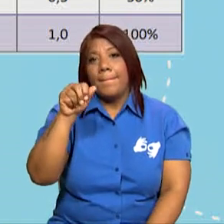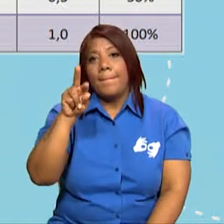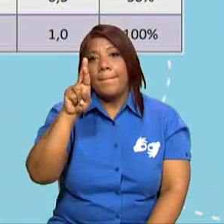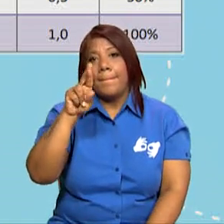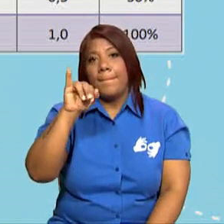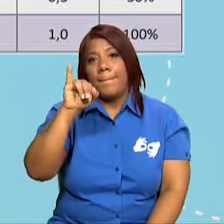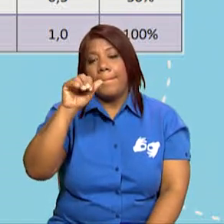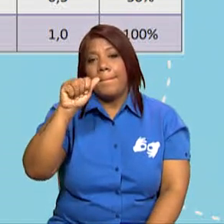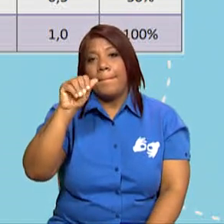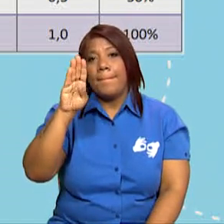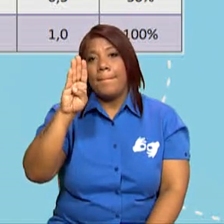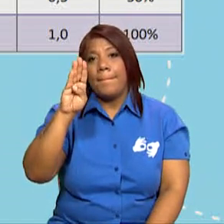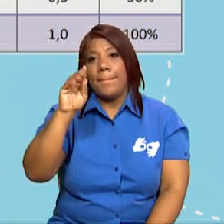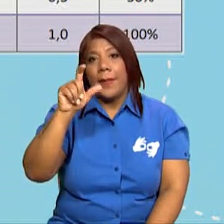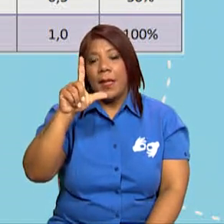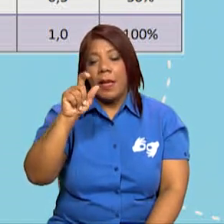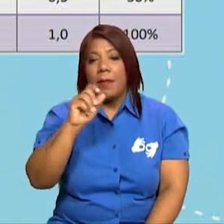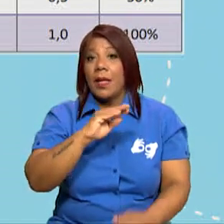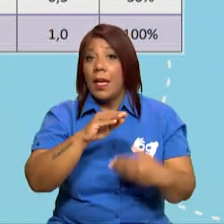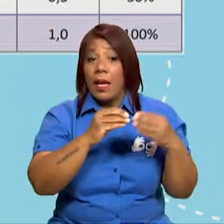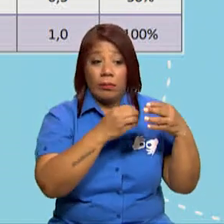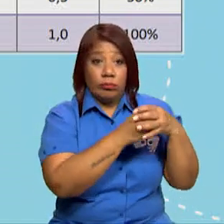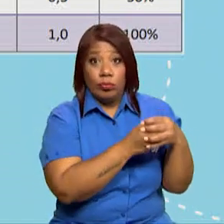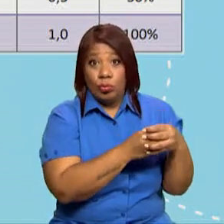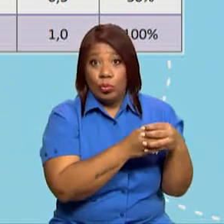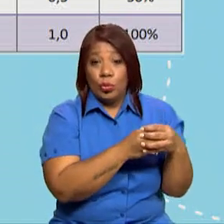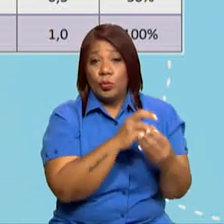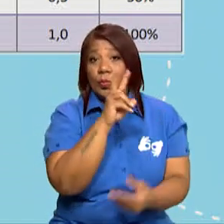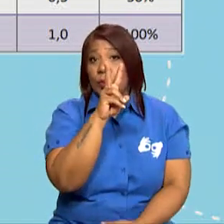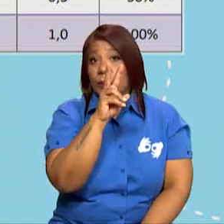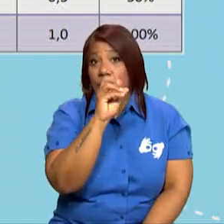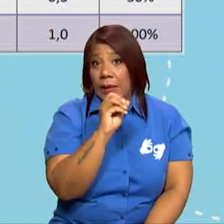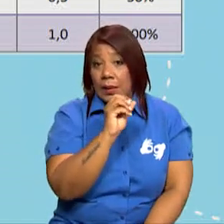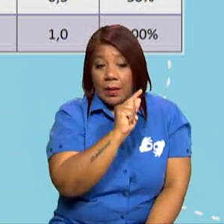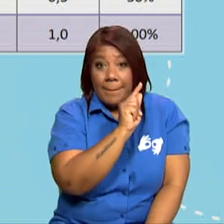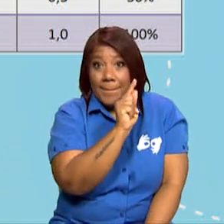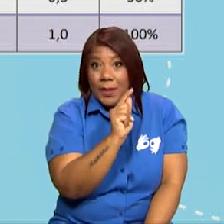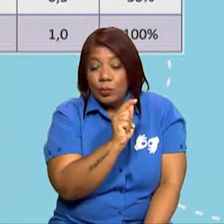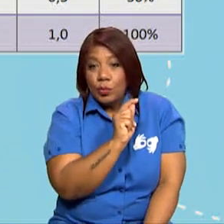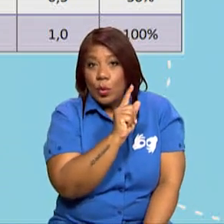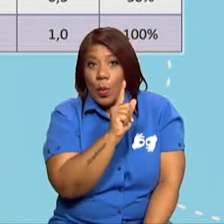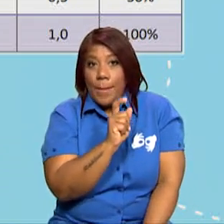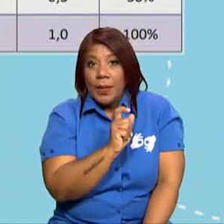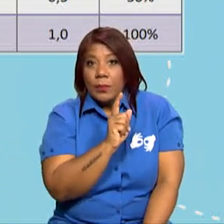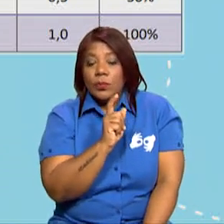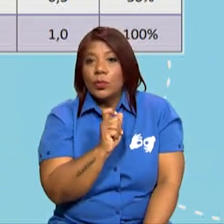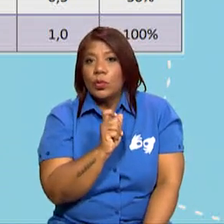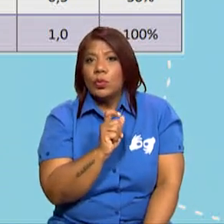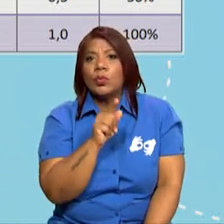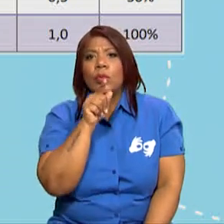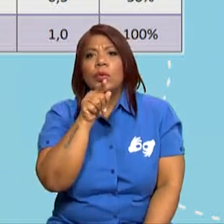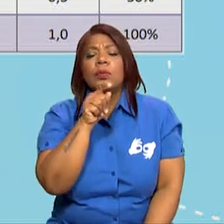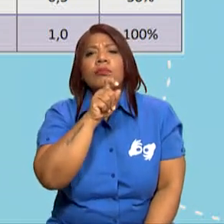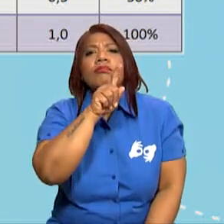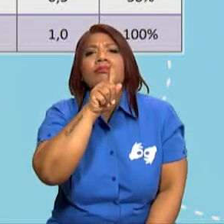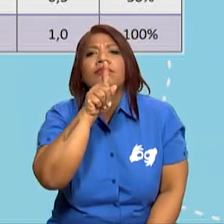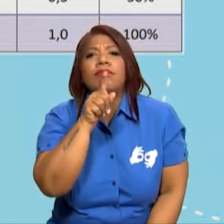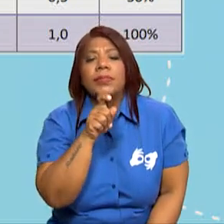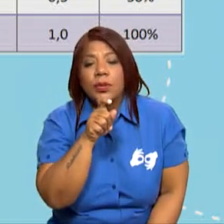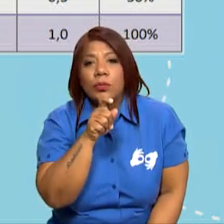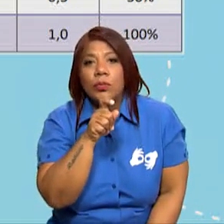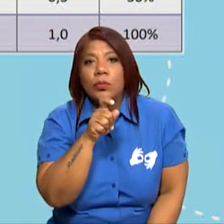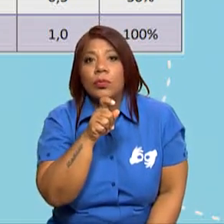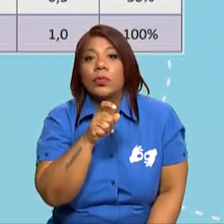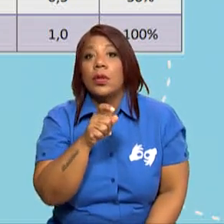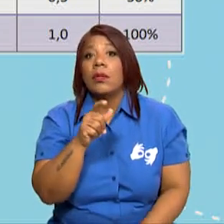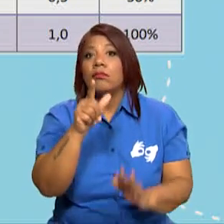respuestas obtenidas. El docente anotó el deporte a medida que le preguntaban los niños y obtuvo